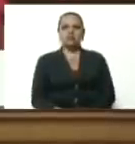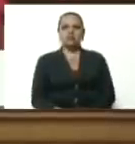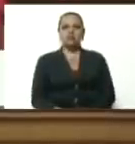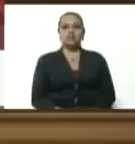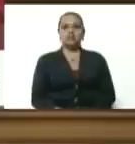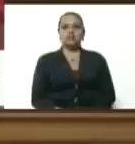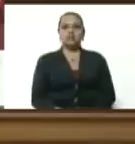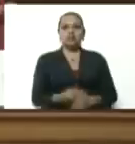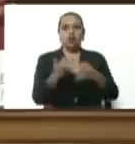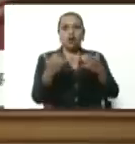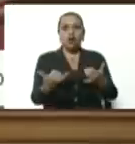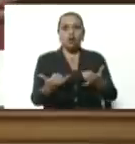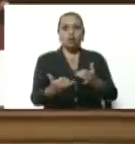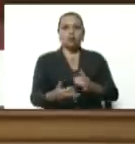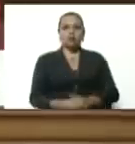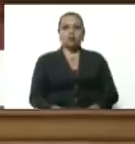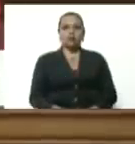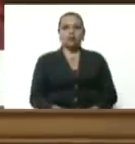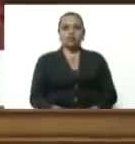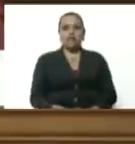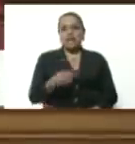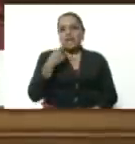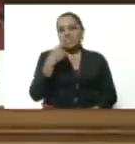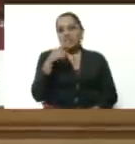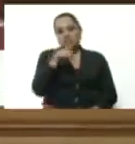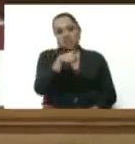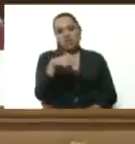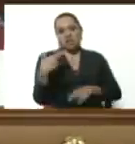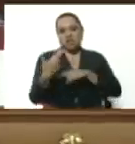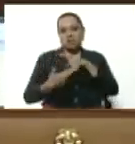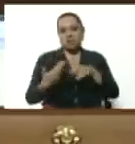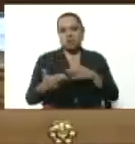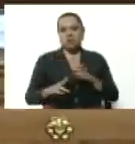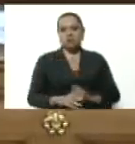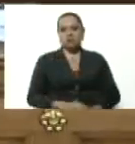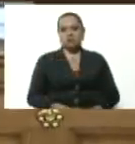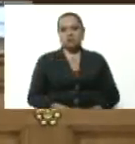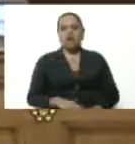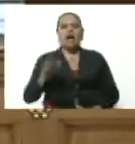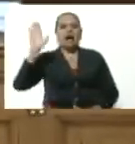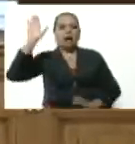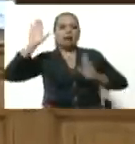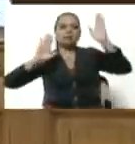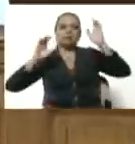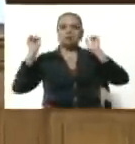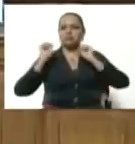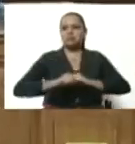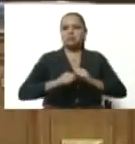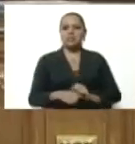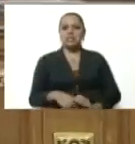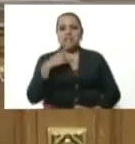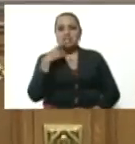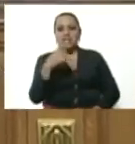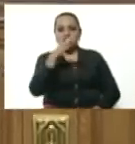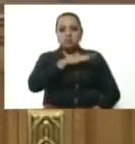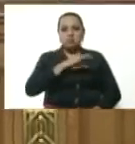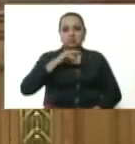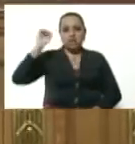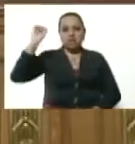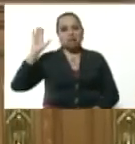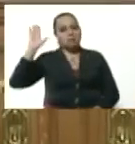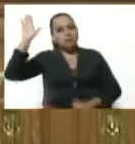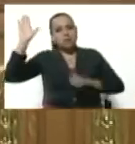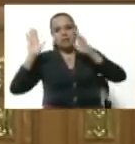Ahora, que las acusen de ser revolucionarias, levanten las dos manos. Que las acusen de ser socialistas, levanten